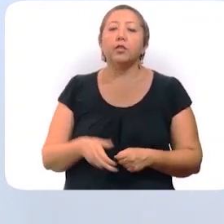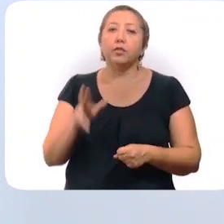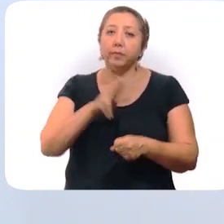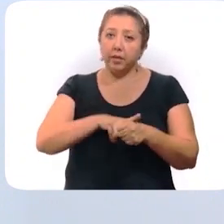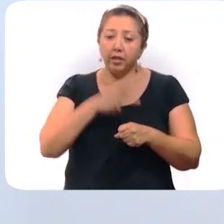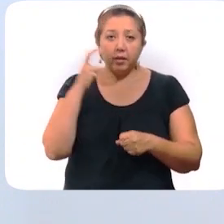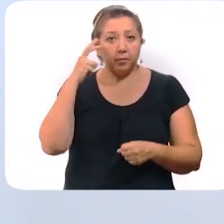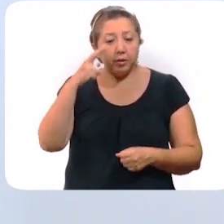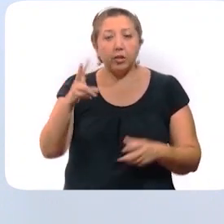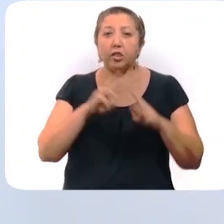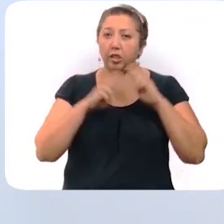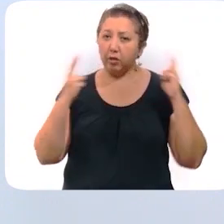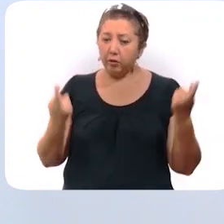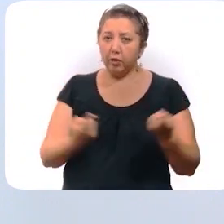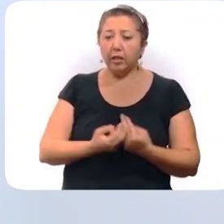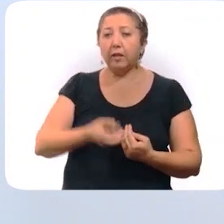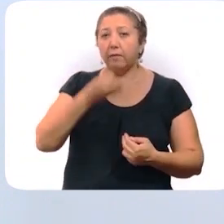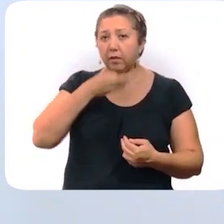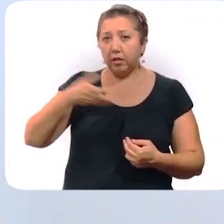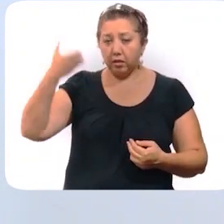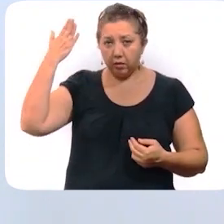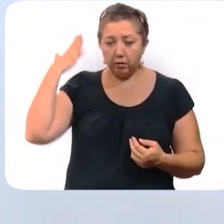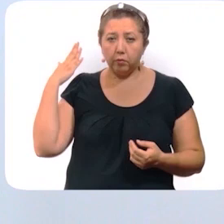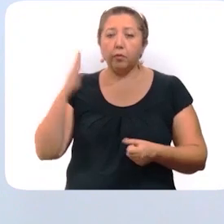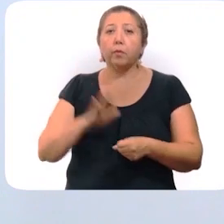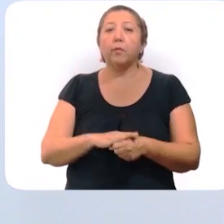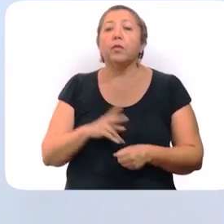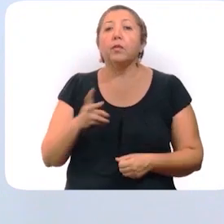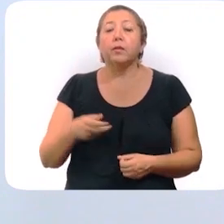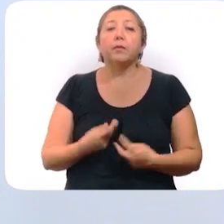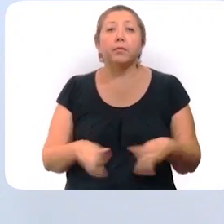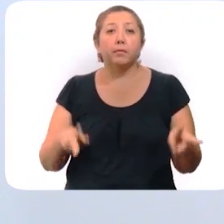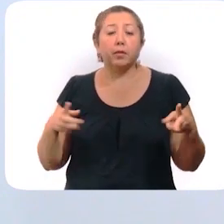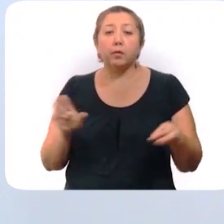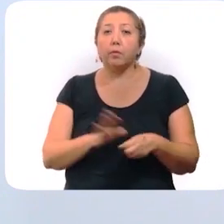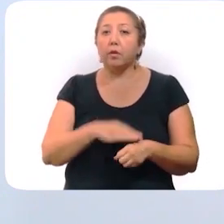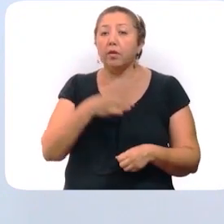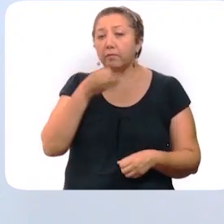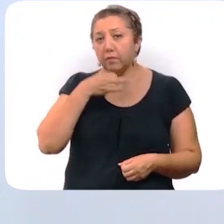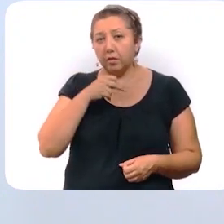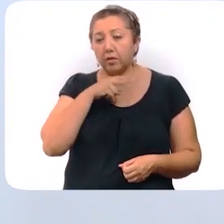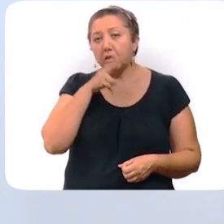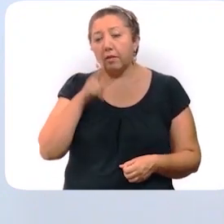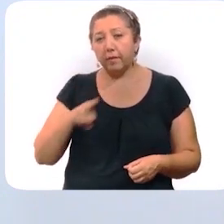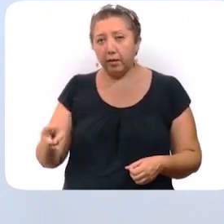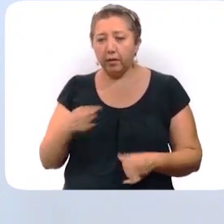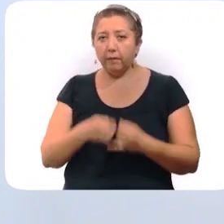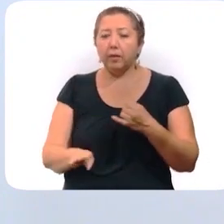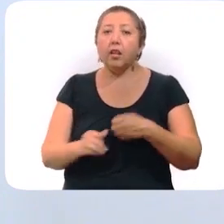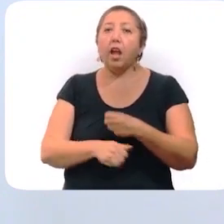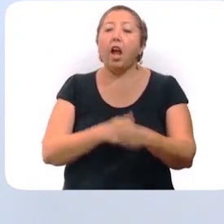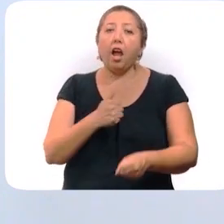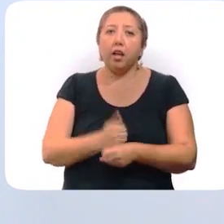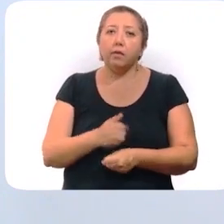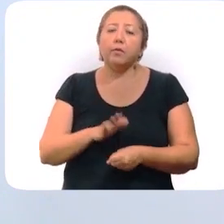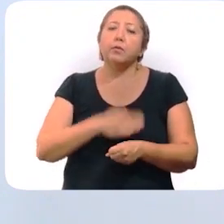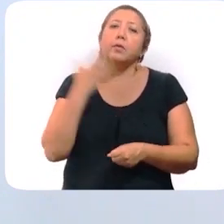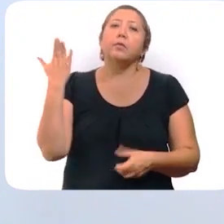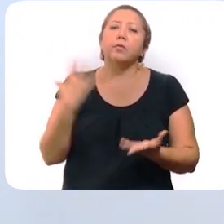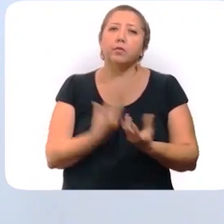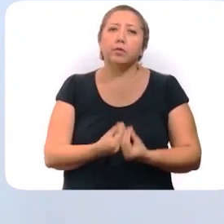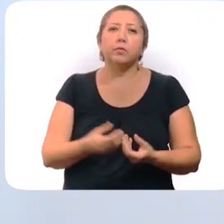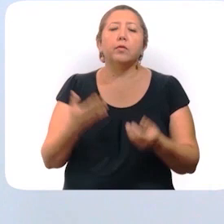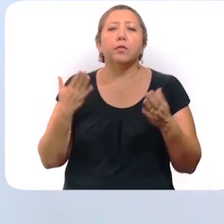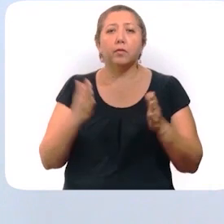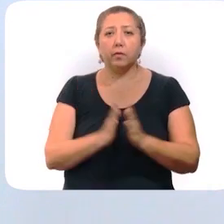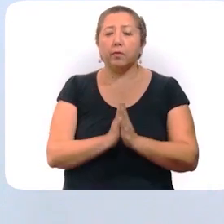reflejo de las reuniones y la alta movilidad social y comercial por los festejos navideños y fin de año por lo que pedimos a la población